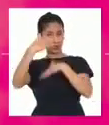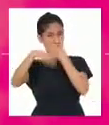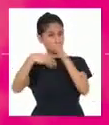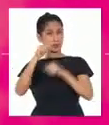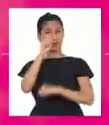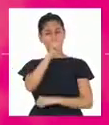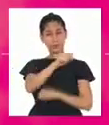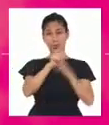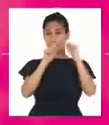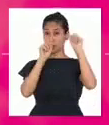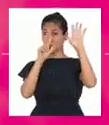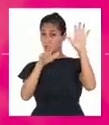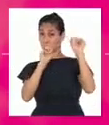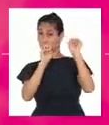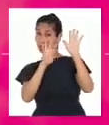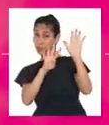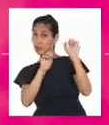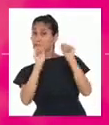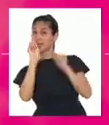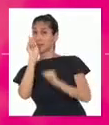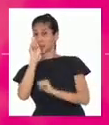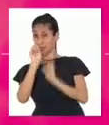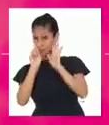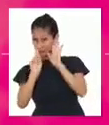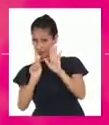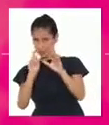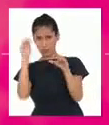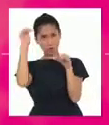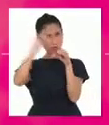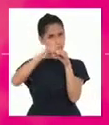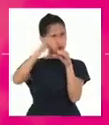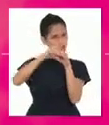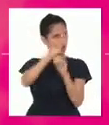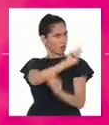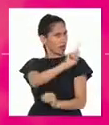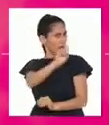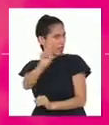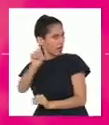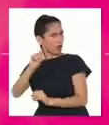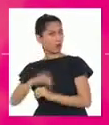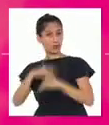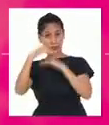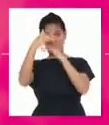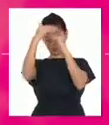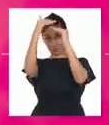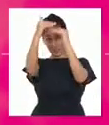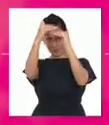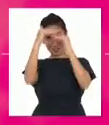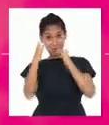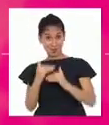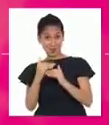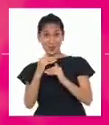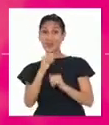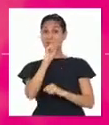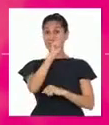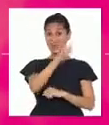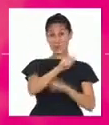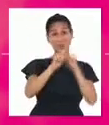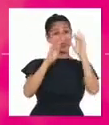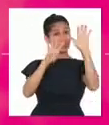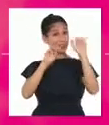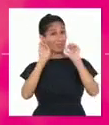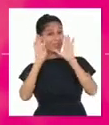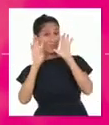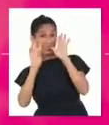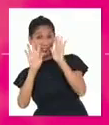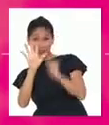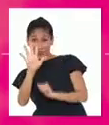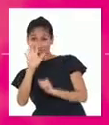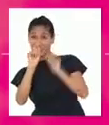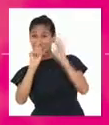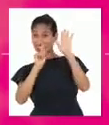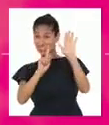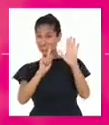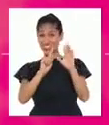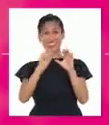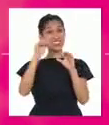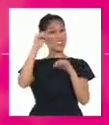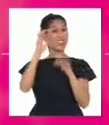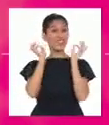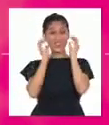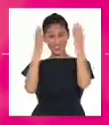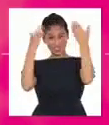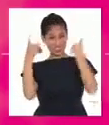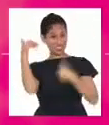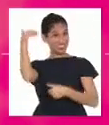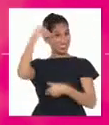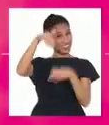1896, con el voto directo. En 1956, con el voto femenino. Y en 1979, con el voto para